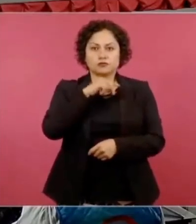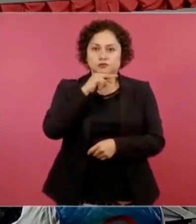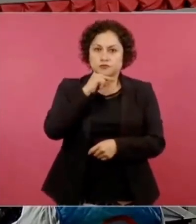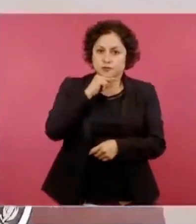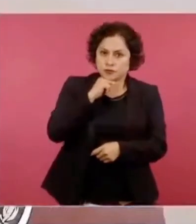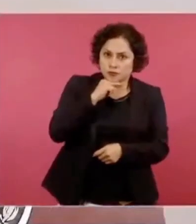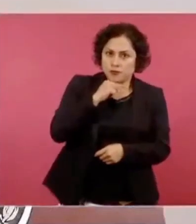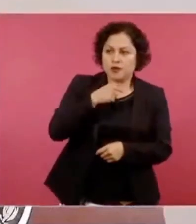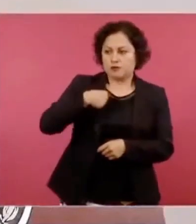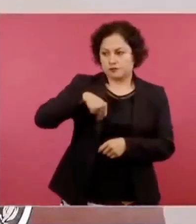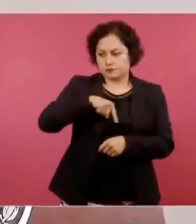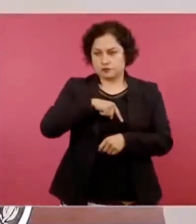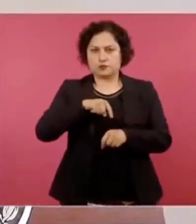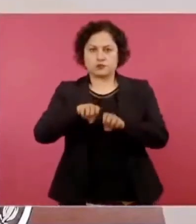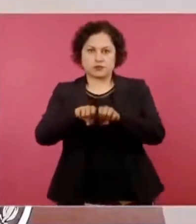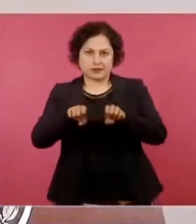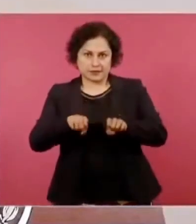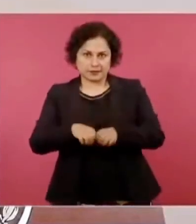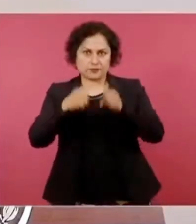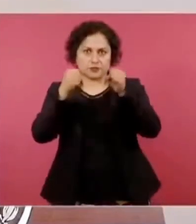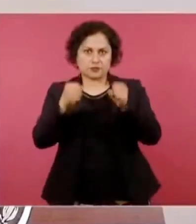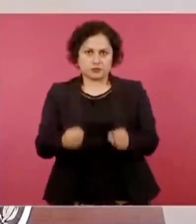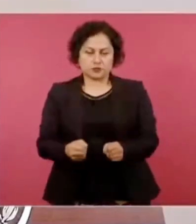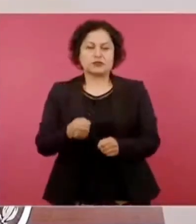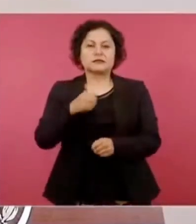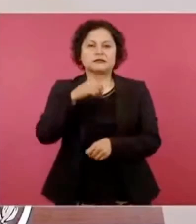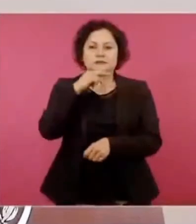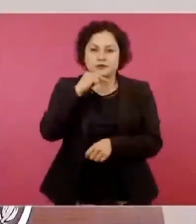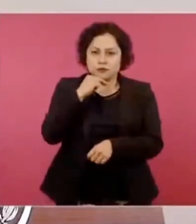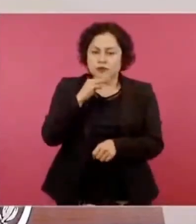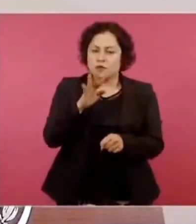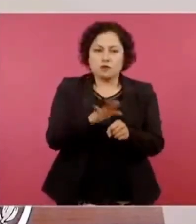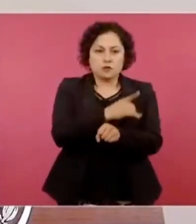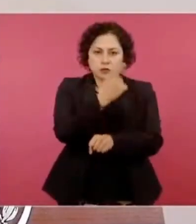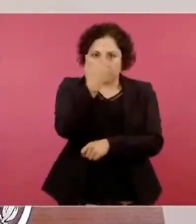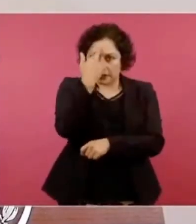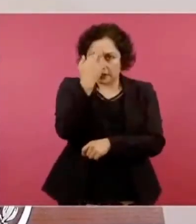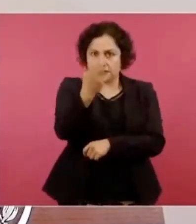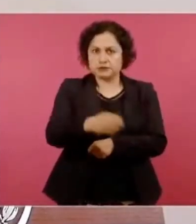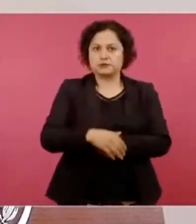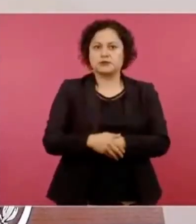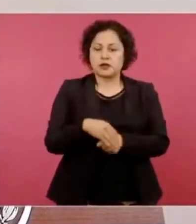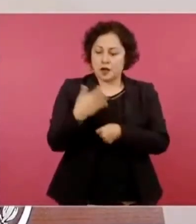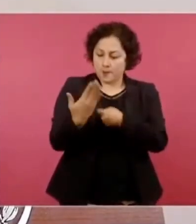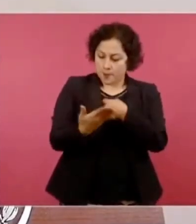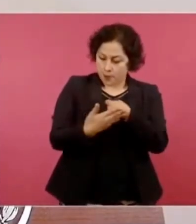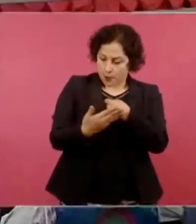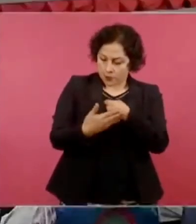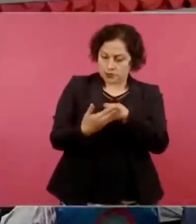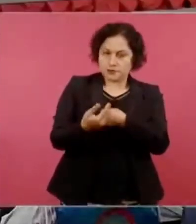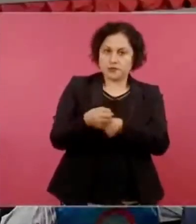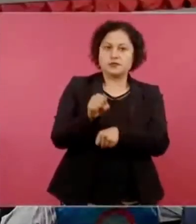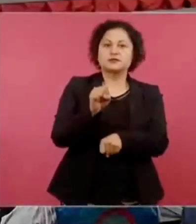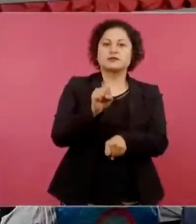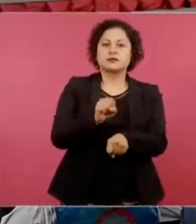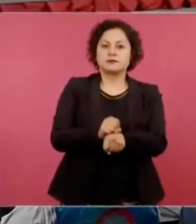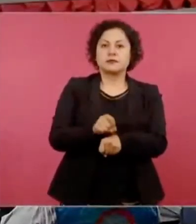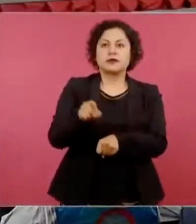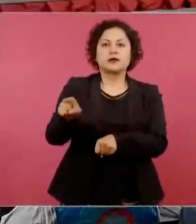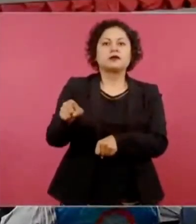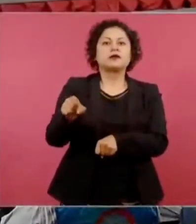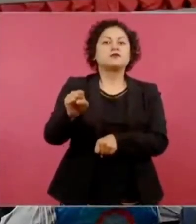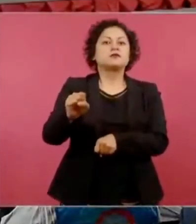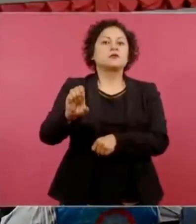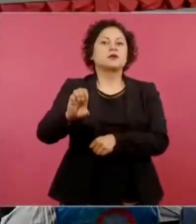de Seguridad respecto a una decisión próxima, en las próximas semanas, de la Suprema Corte de Justicia